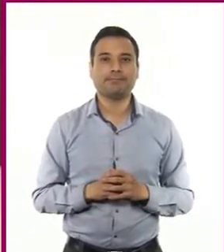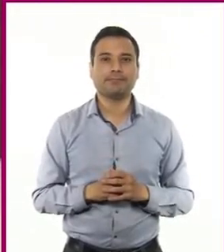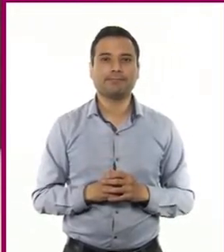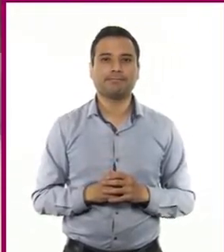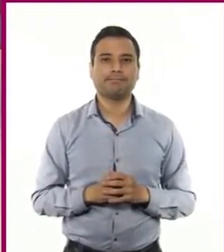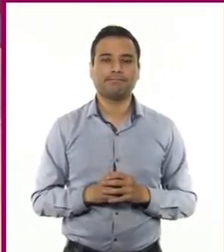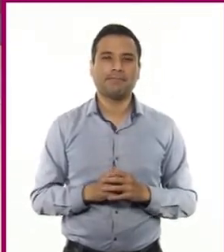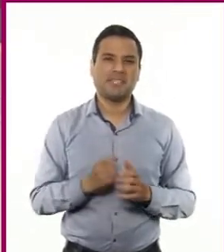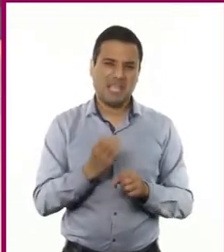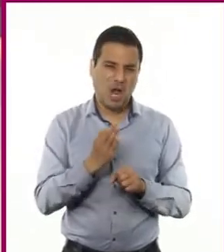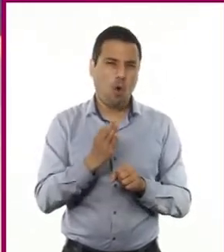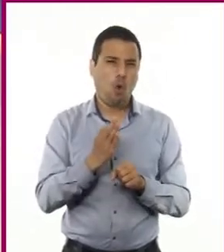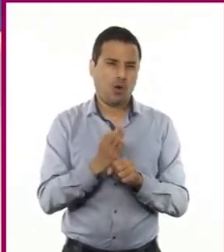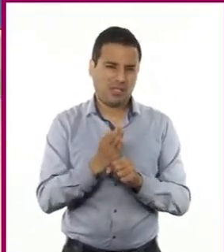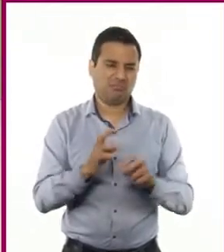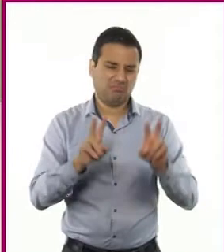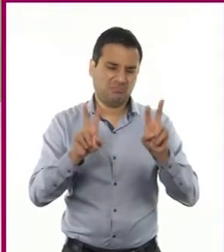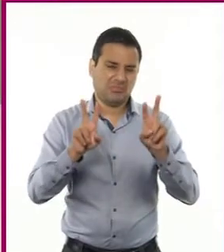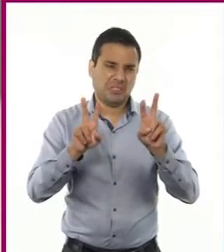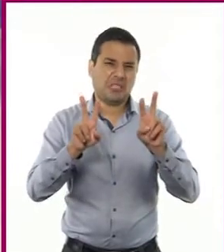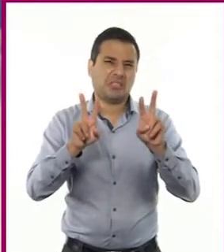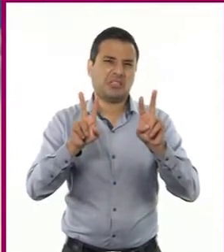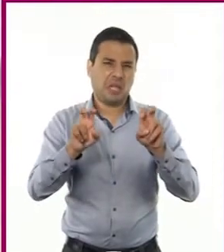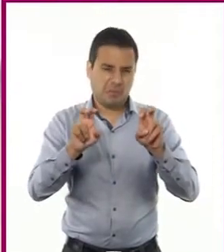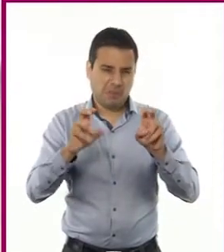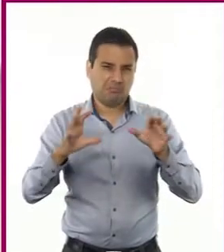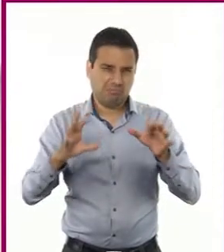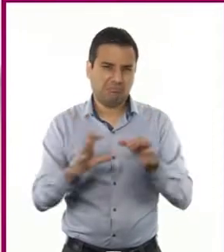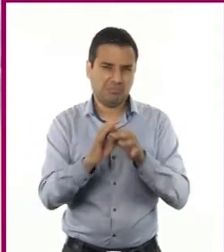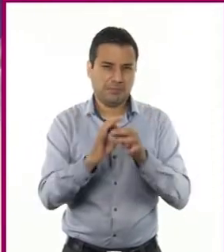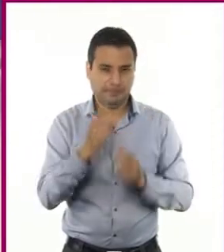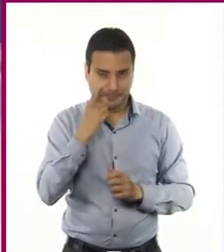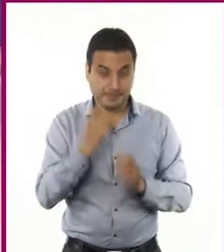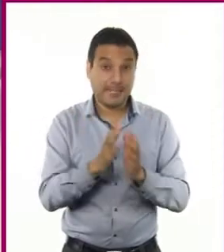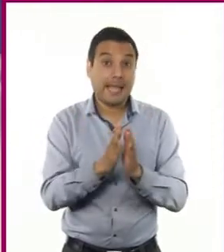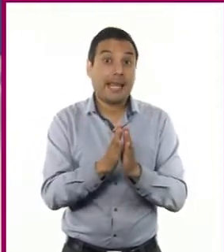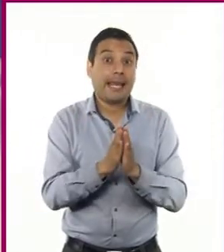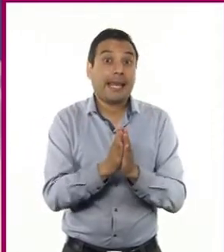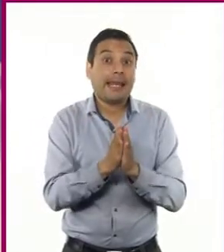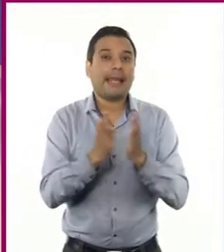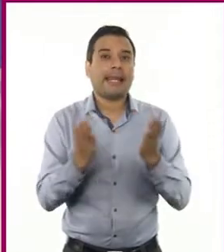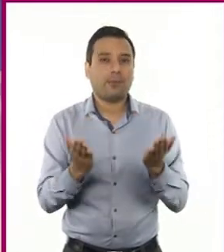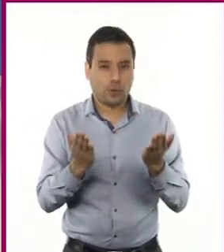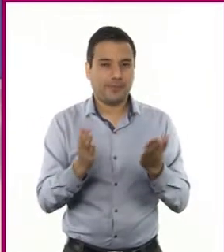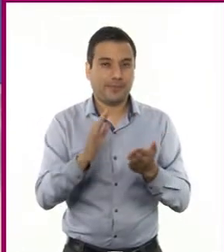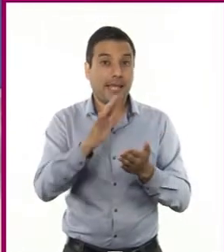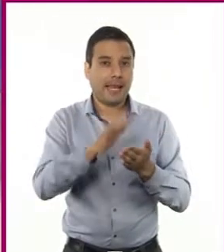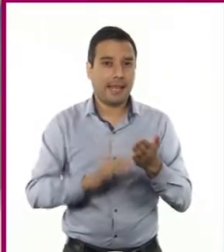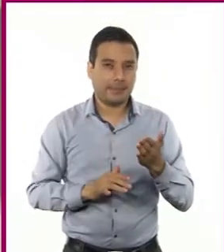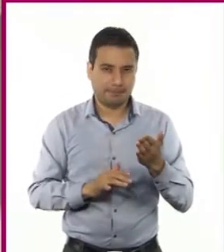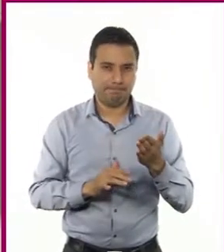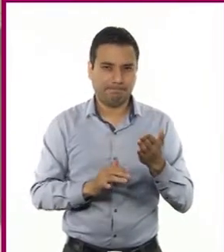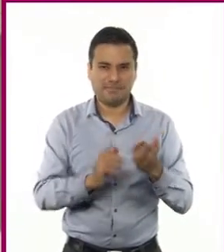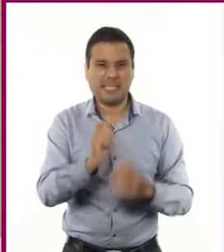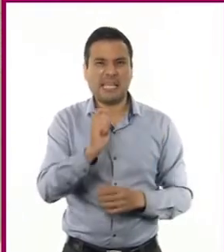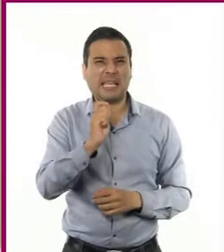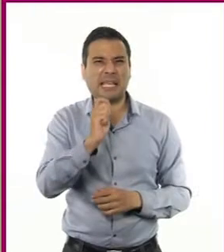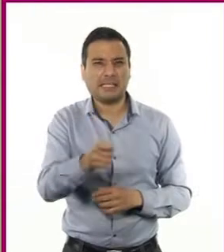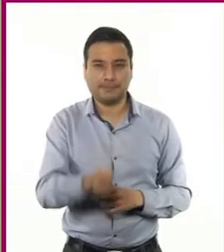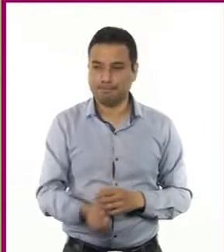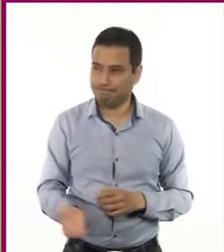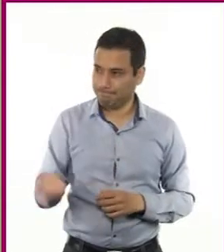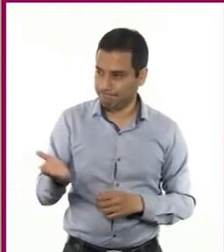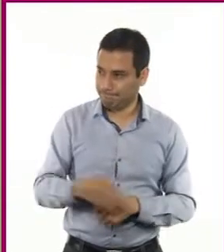Relacionado con el tema de hoy, en nuestra sección Leer para conocer, les compartiré un fragmento del discurso de toma de posesión de Vicente